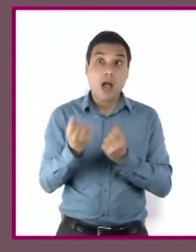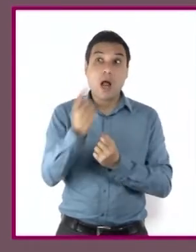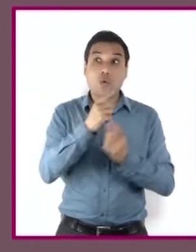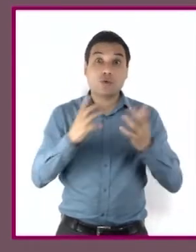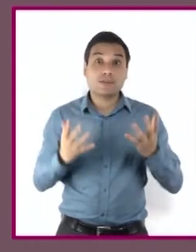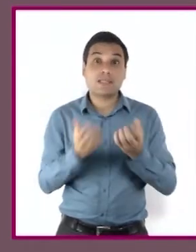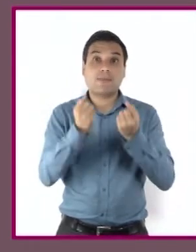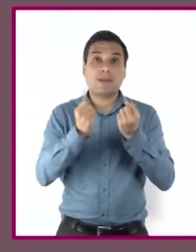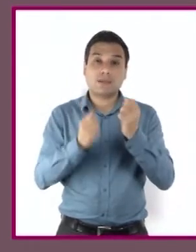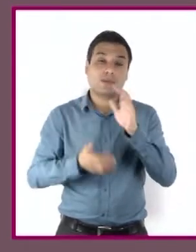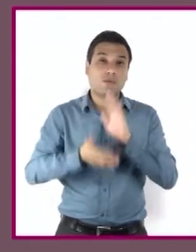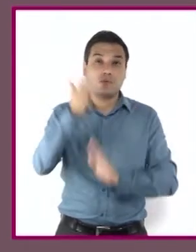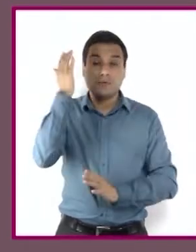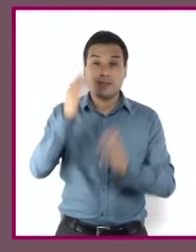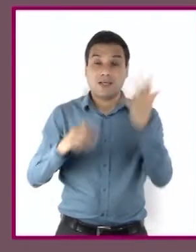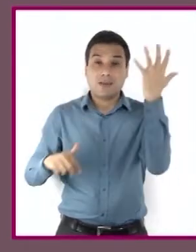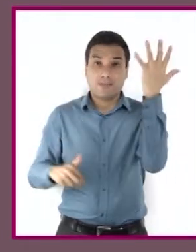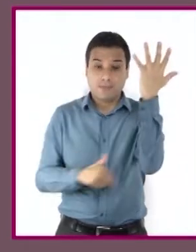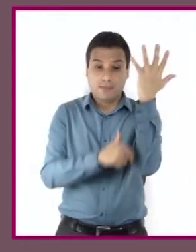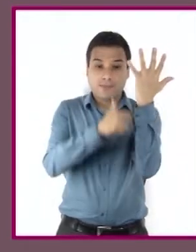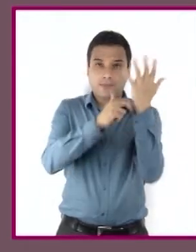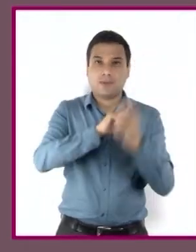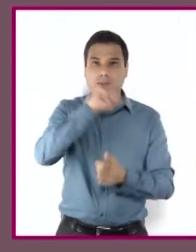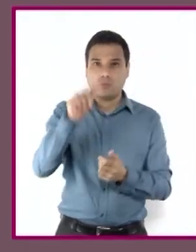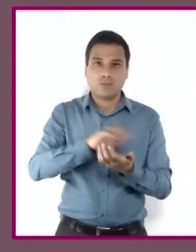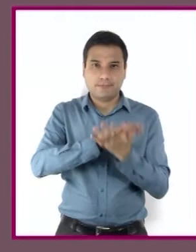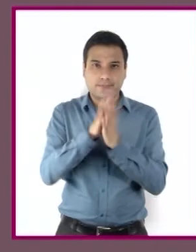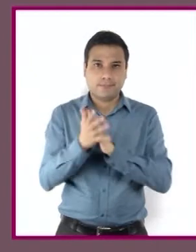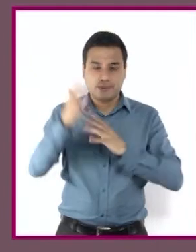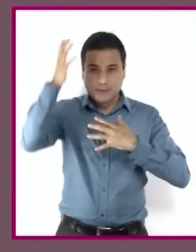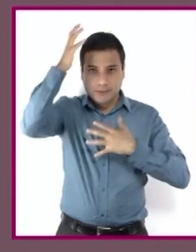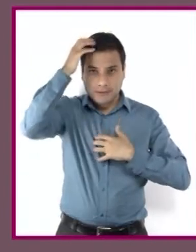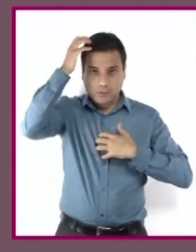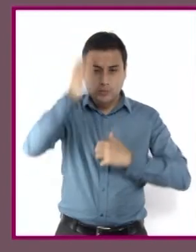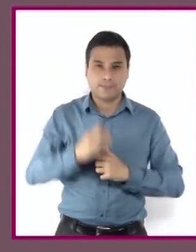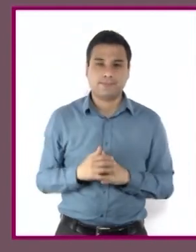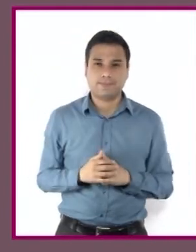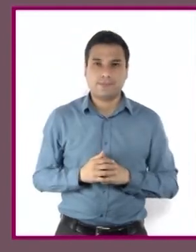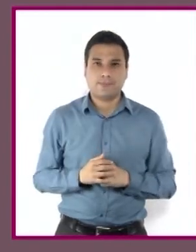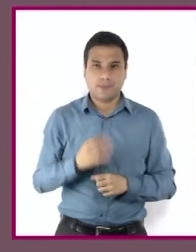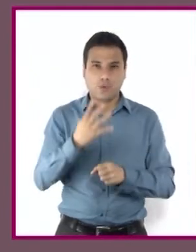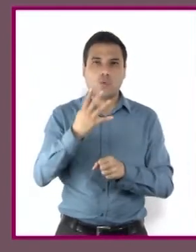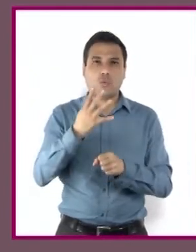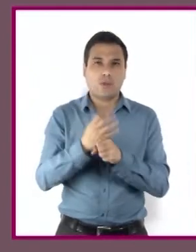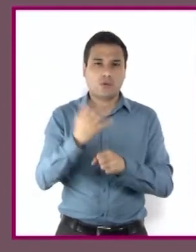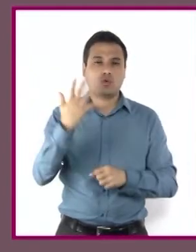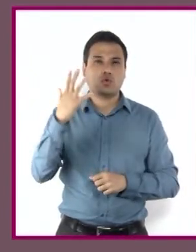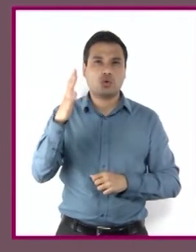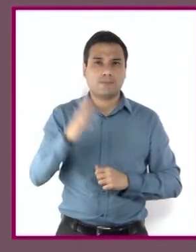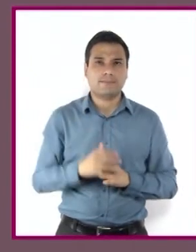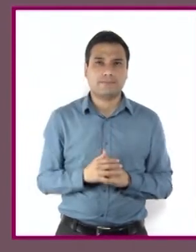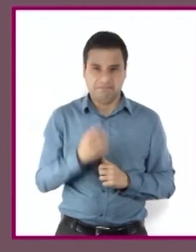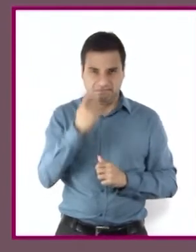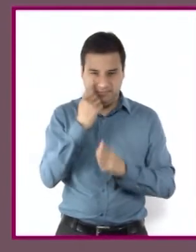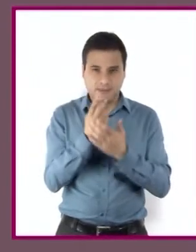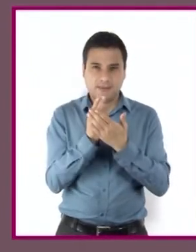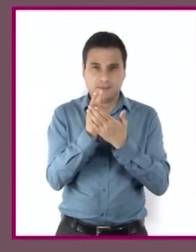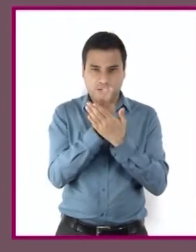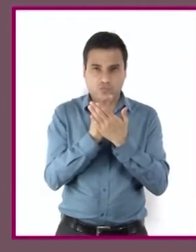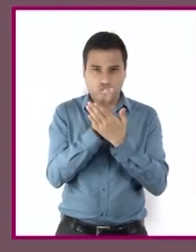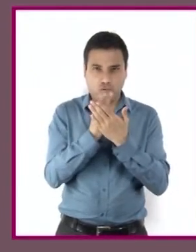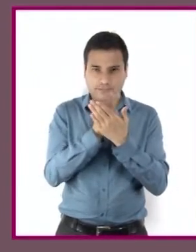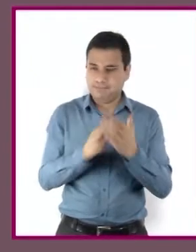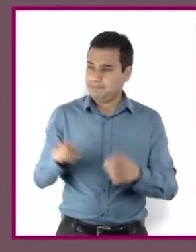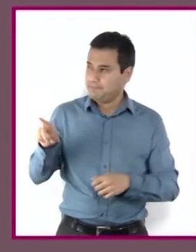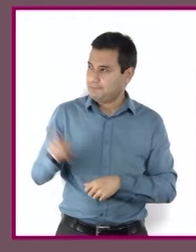los árboles se convirtieron en monos. El cuarto sol, que queda en el cuadrante inferior derecho,